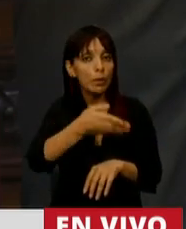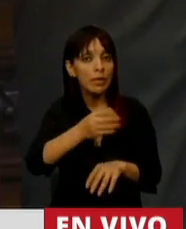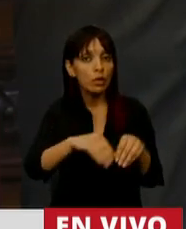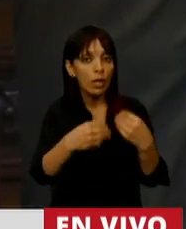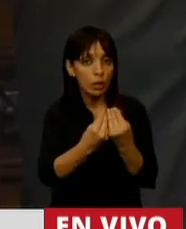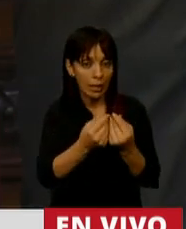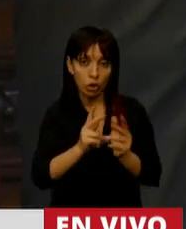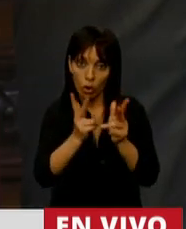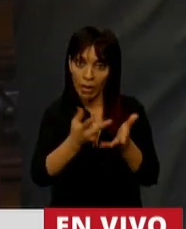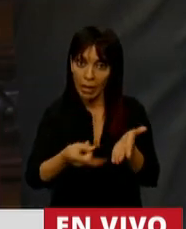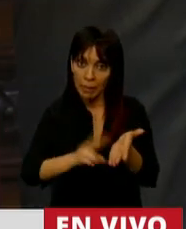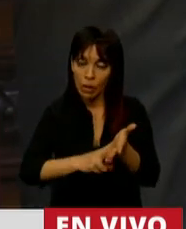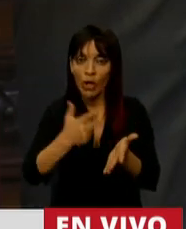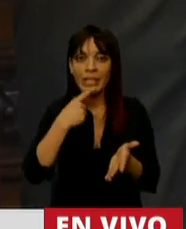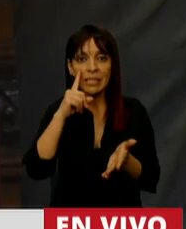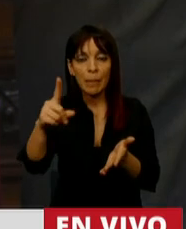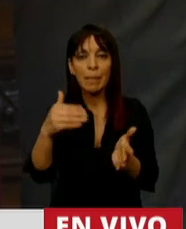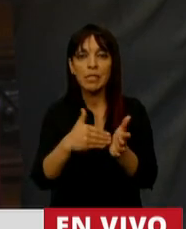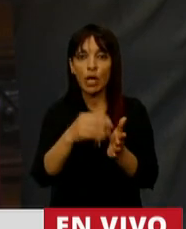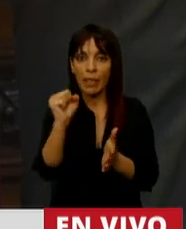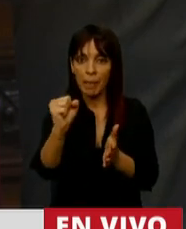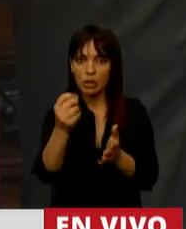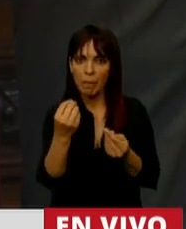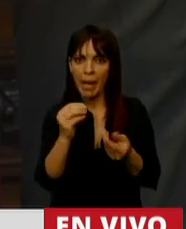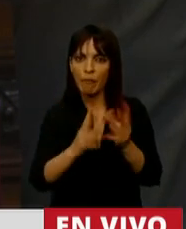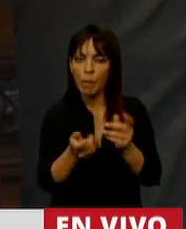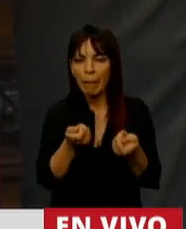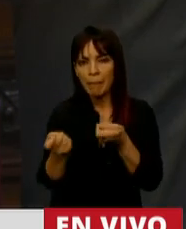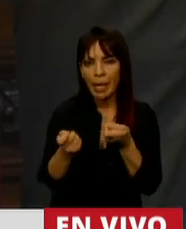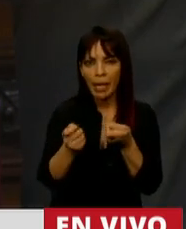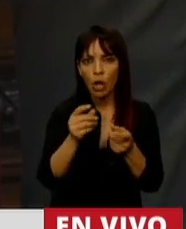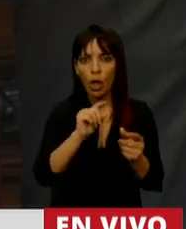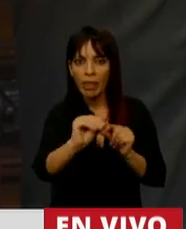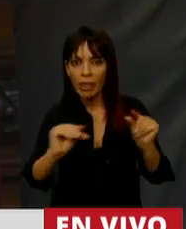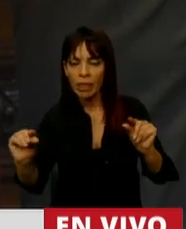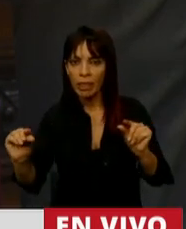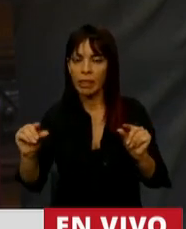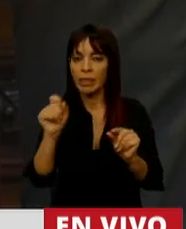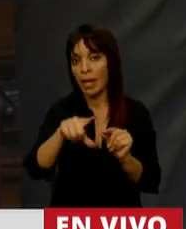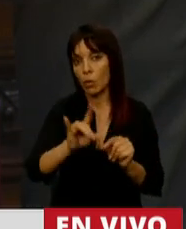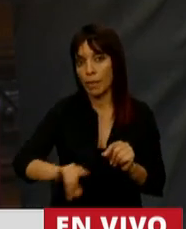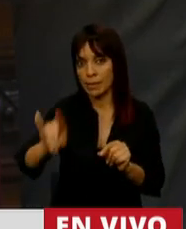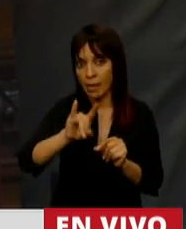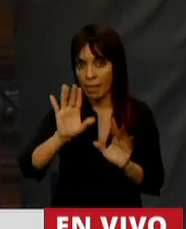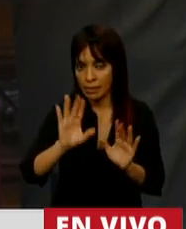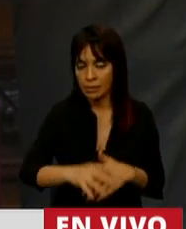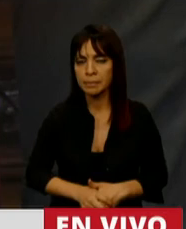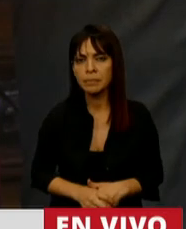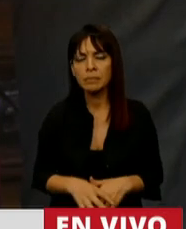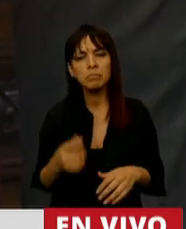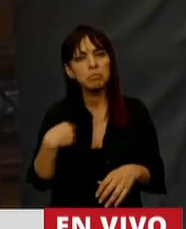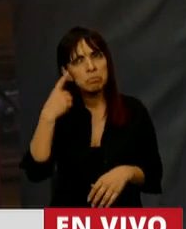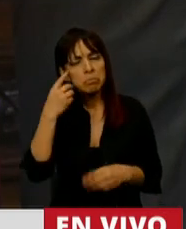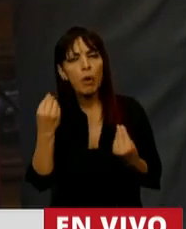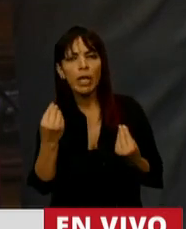reitero, 17.000 millones de pesos para un manejo discrecional no distribuido entre el sistema universitario. ¿Por qué